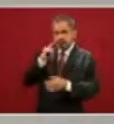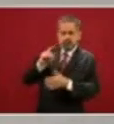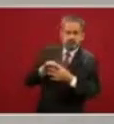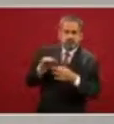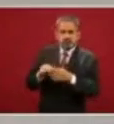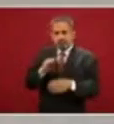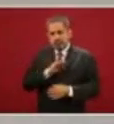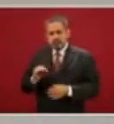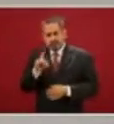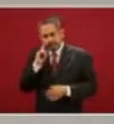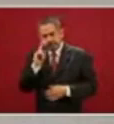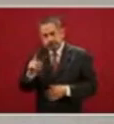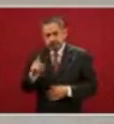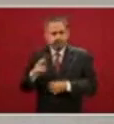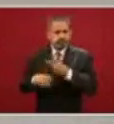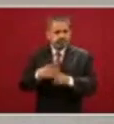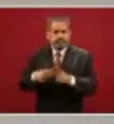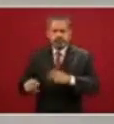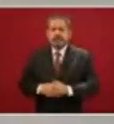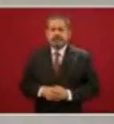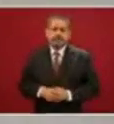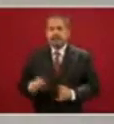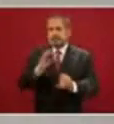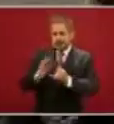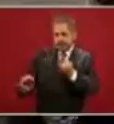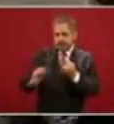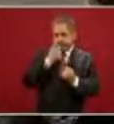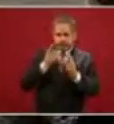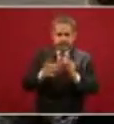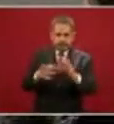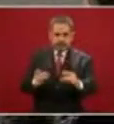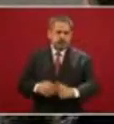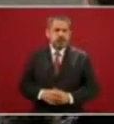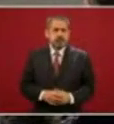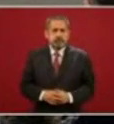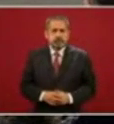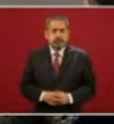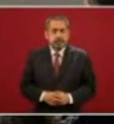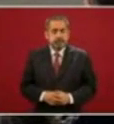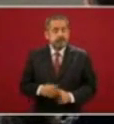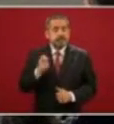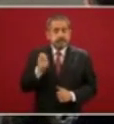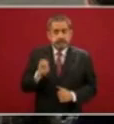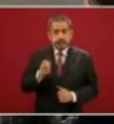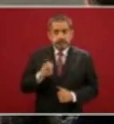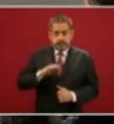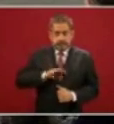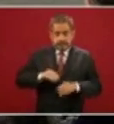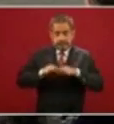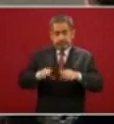puede implantar, muy bien. Pero cierro diciendo una última cosa. Esta no va a ser una epidemia